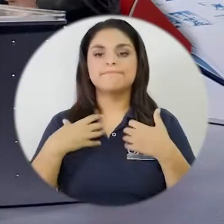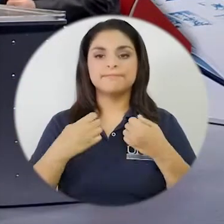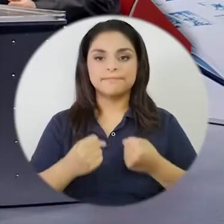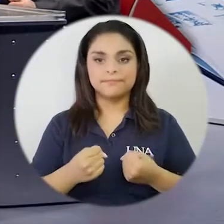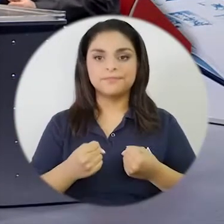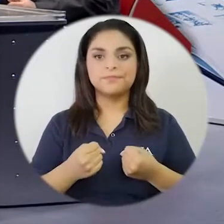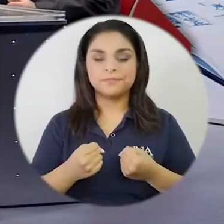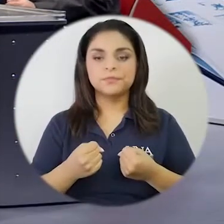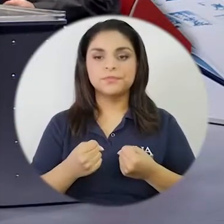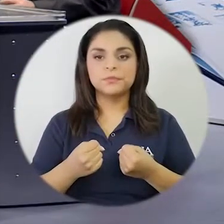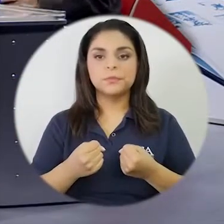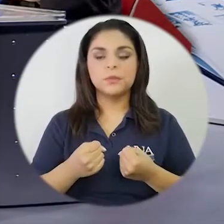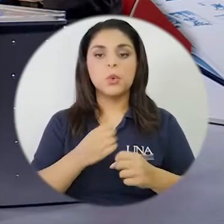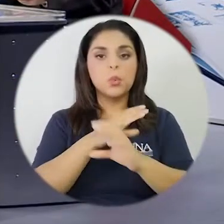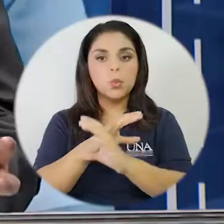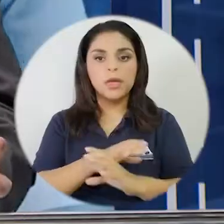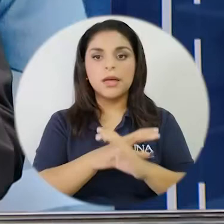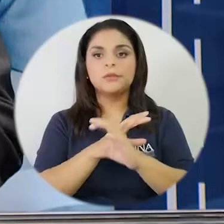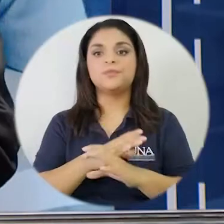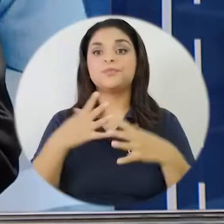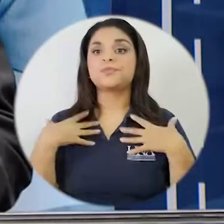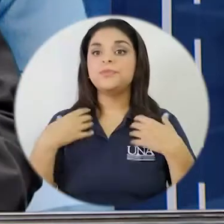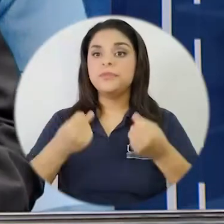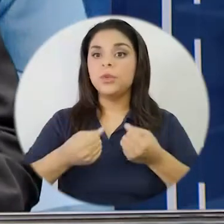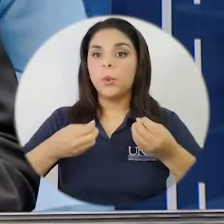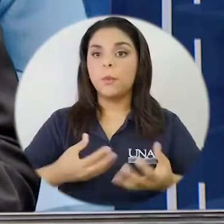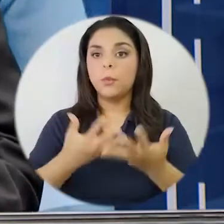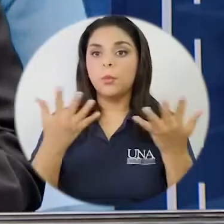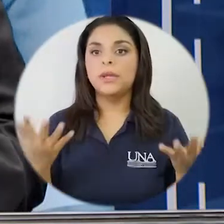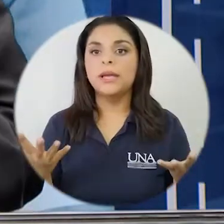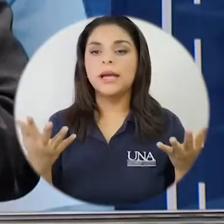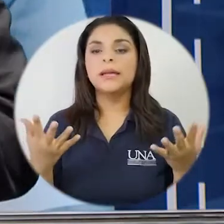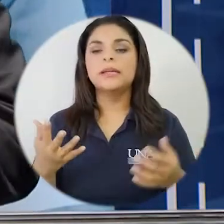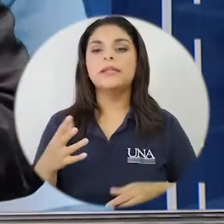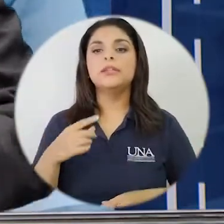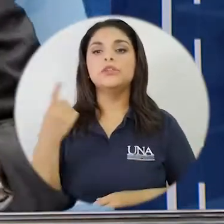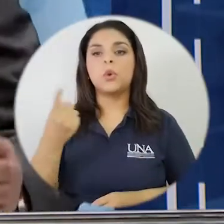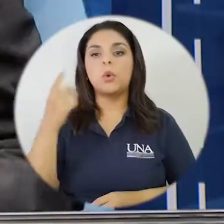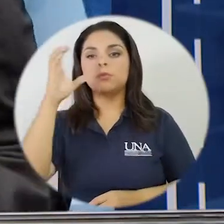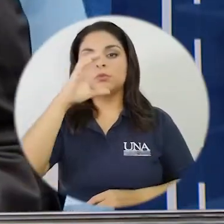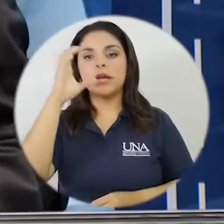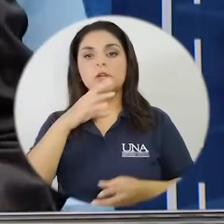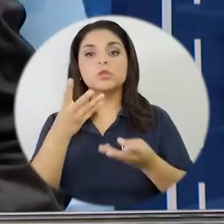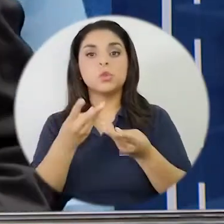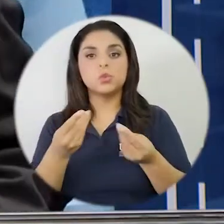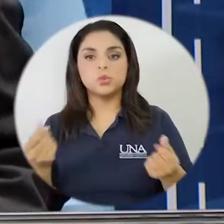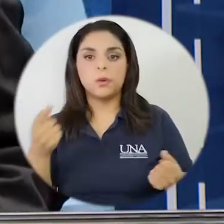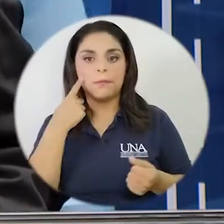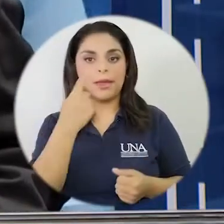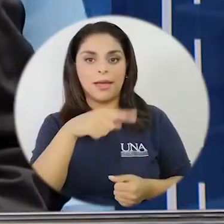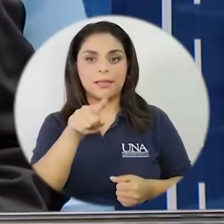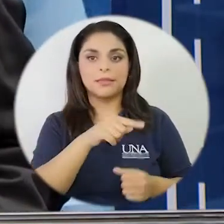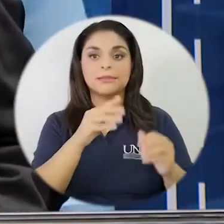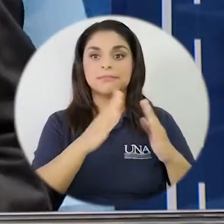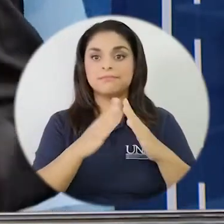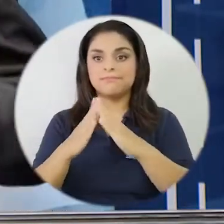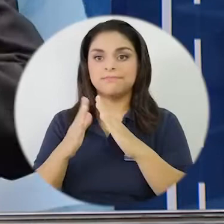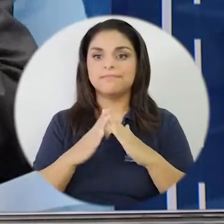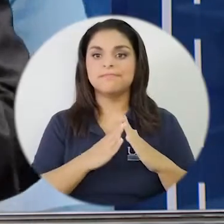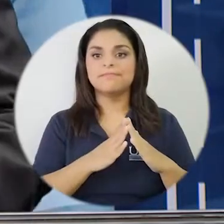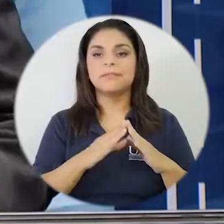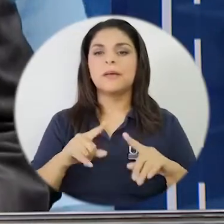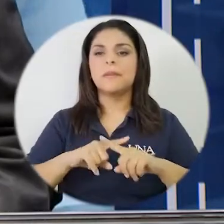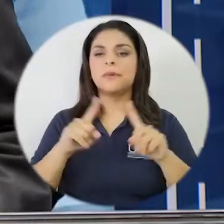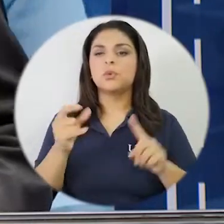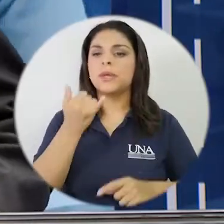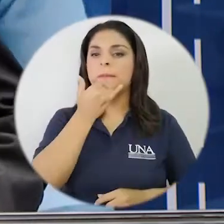sanitaria velando por la salud pública, más que buscar una solución para esos habitantes. ¿Qué